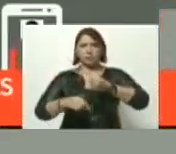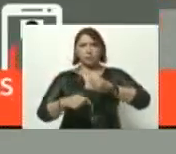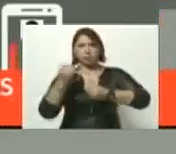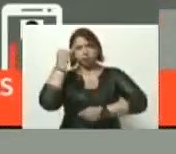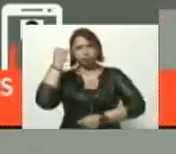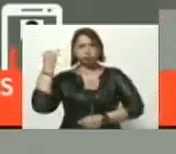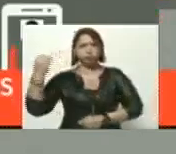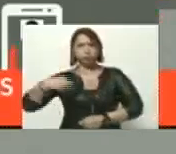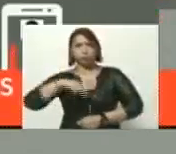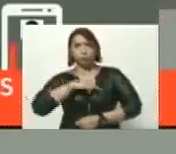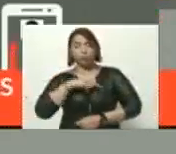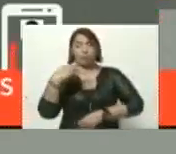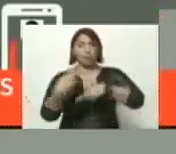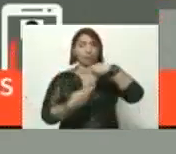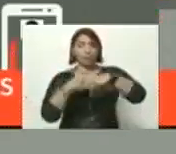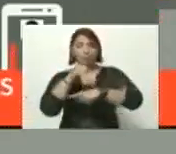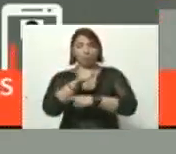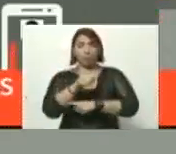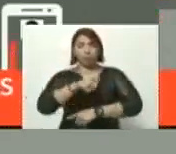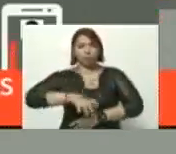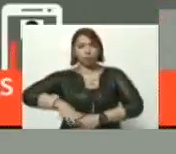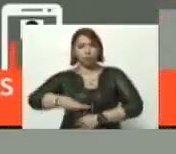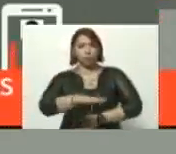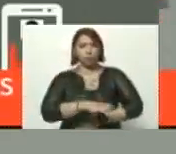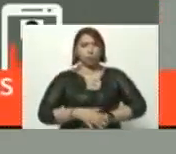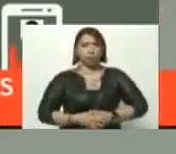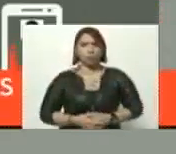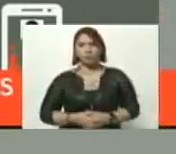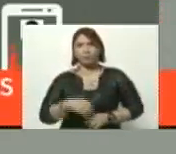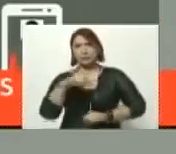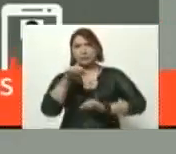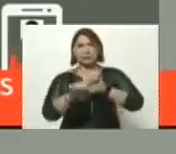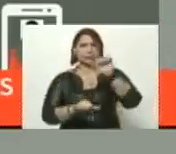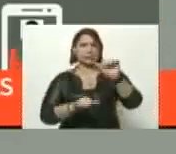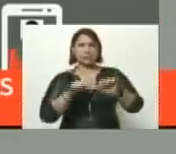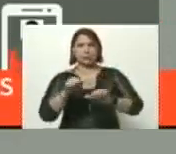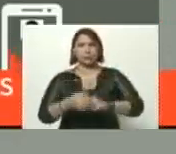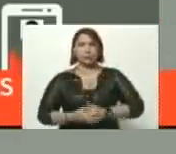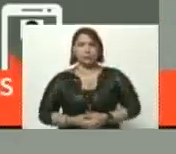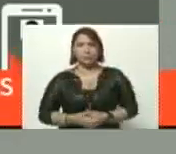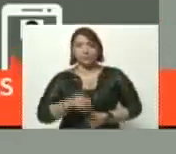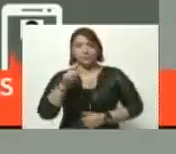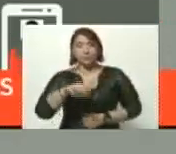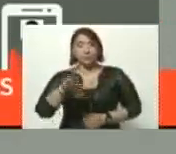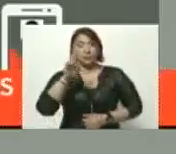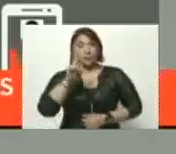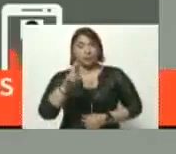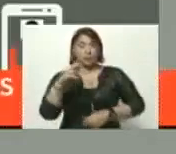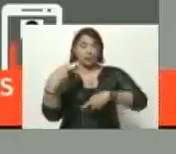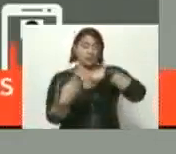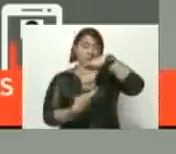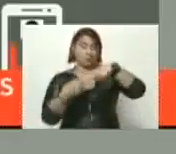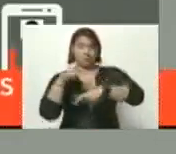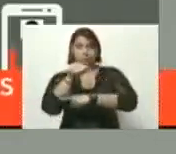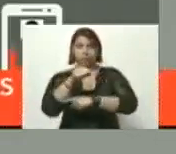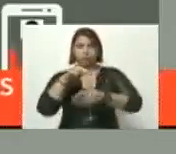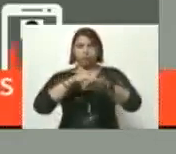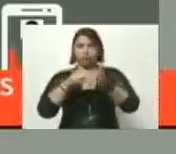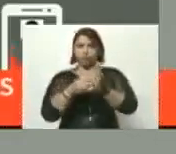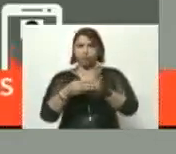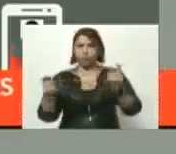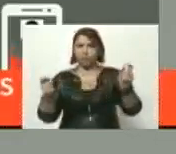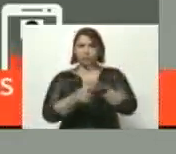nuestra revolución a lo largo de los siglos. Y la R de revolucionar, de